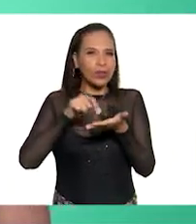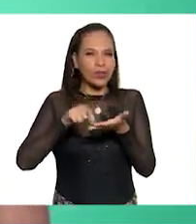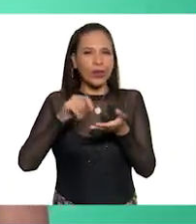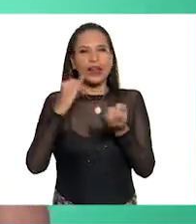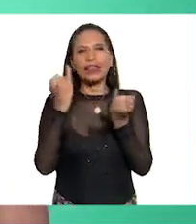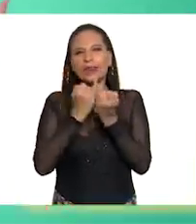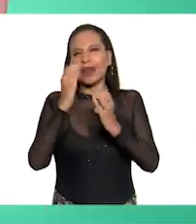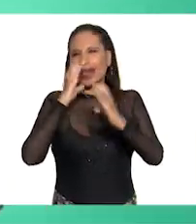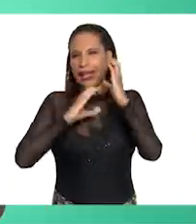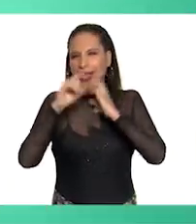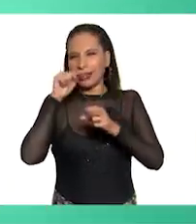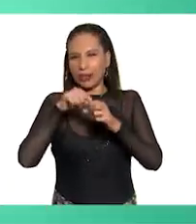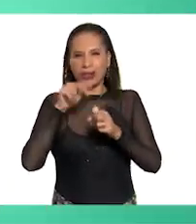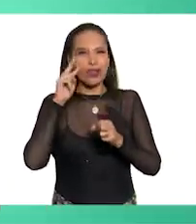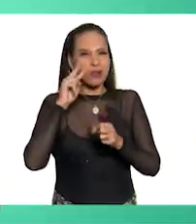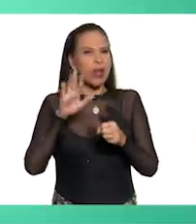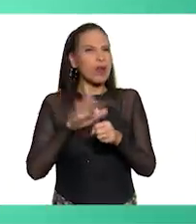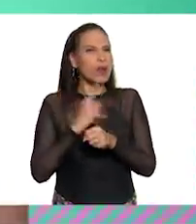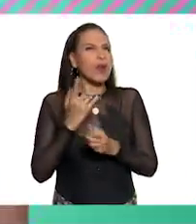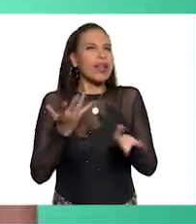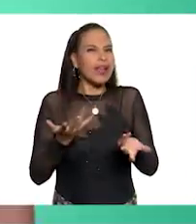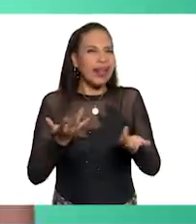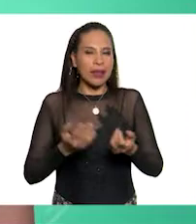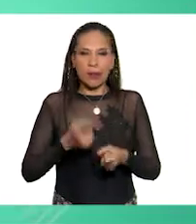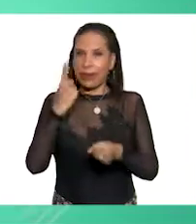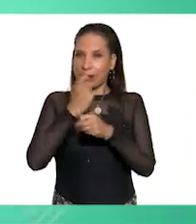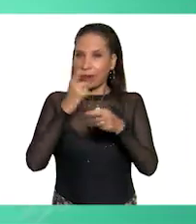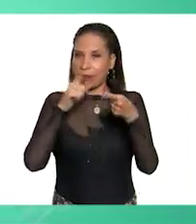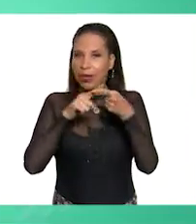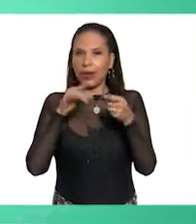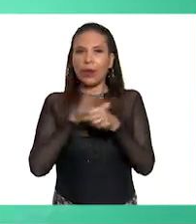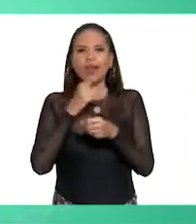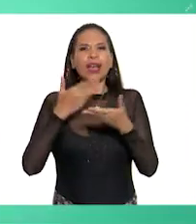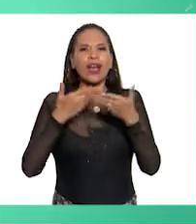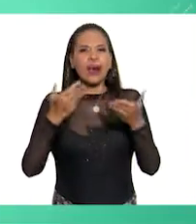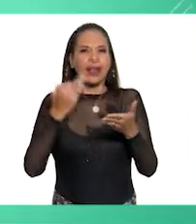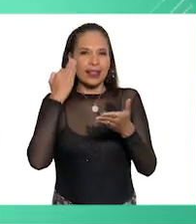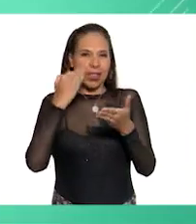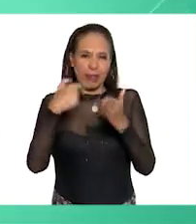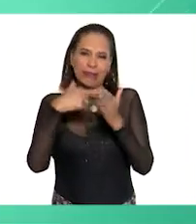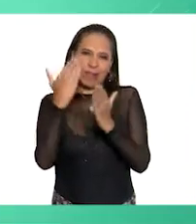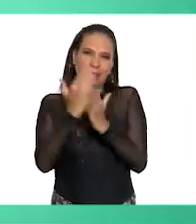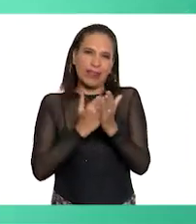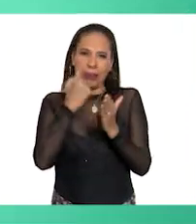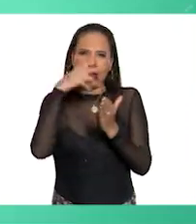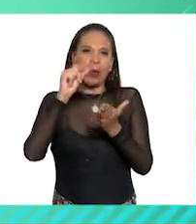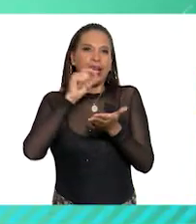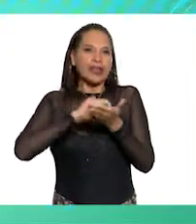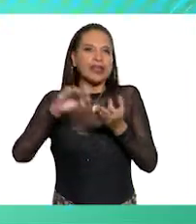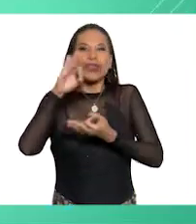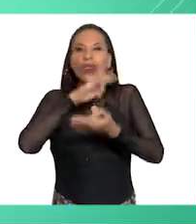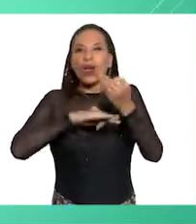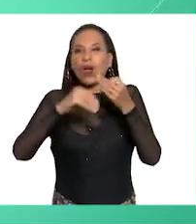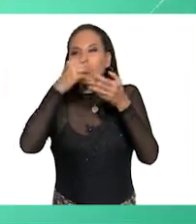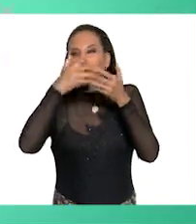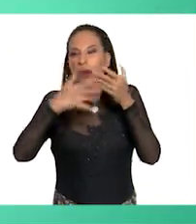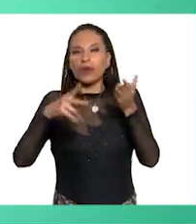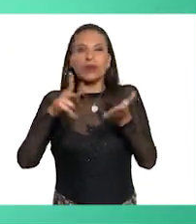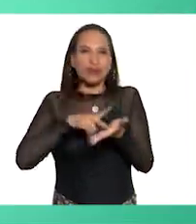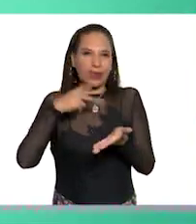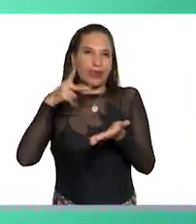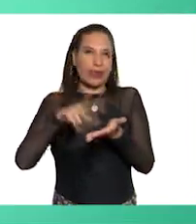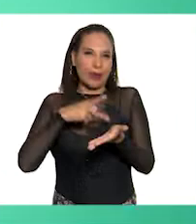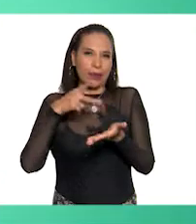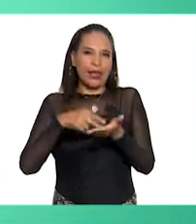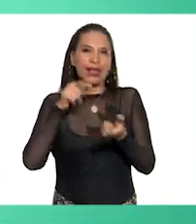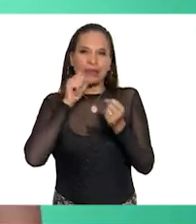las canciones. Veamos por qué. Primero, porque ahorran tiempo para no tener que escribir todo el código una y otra